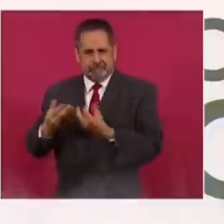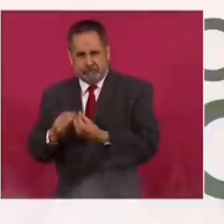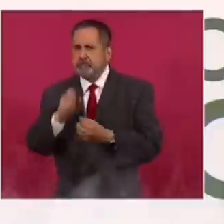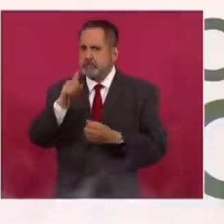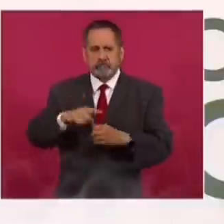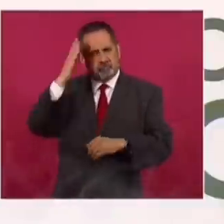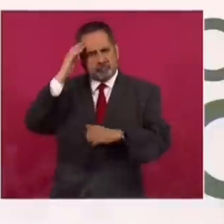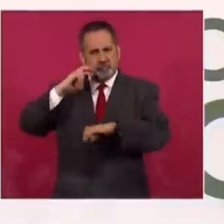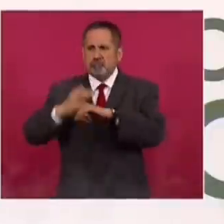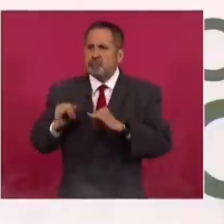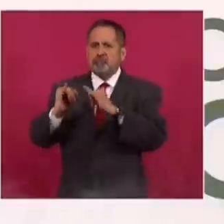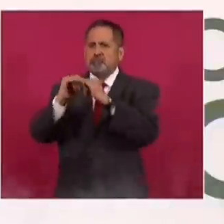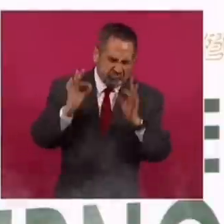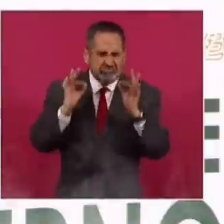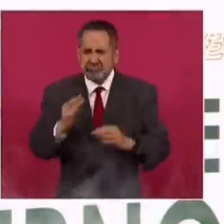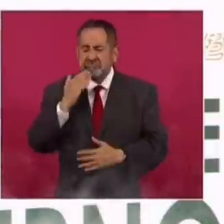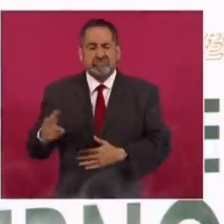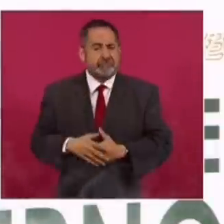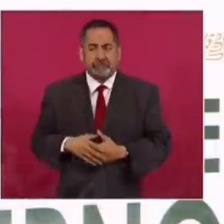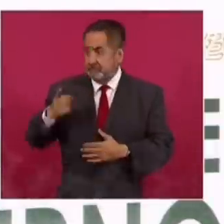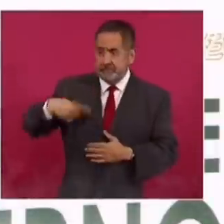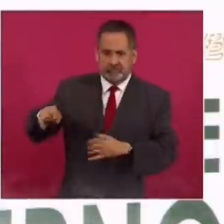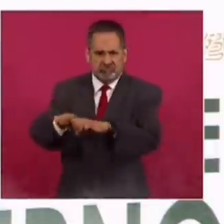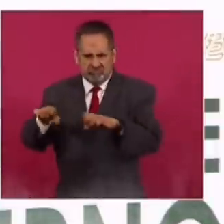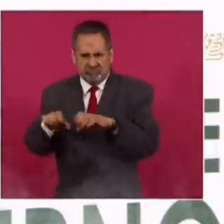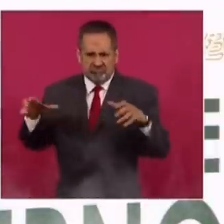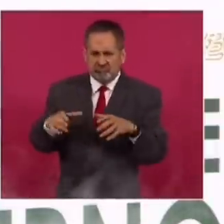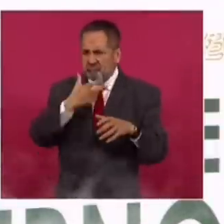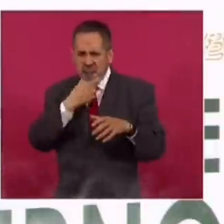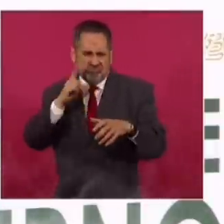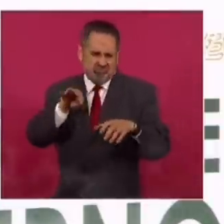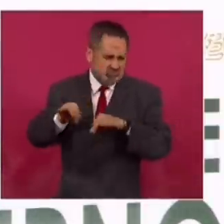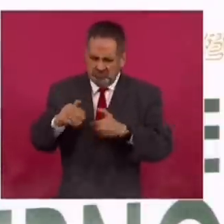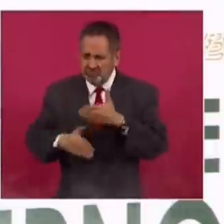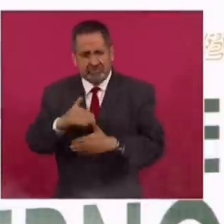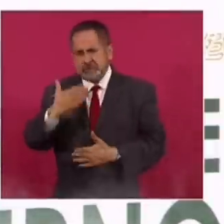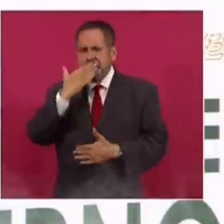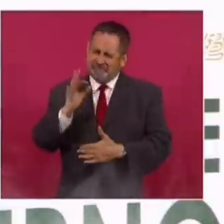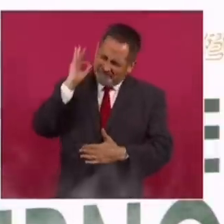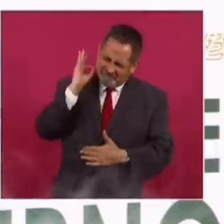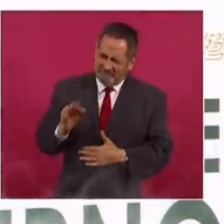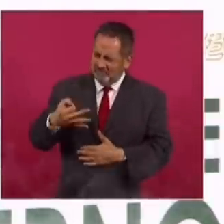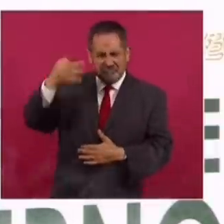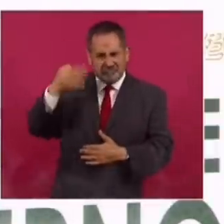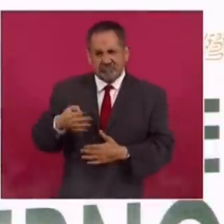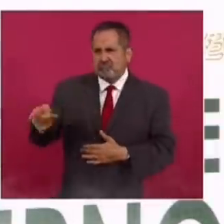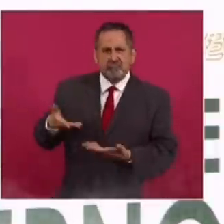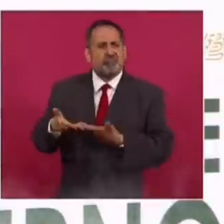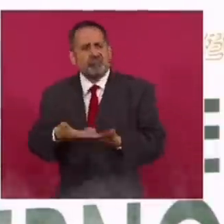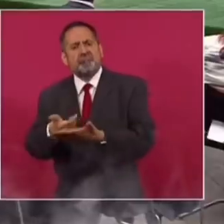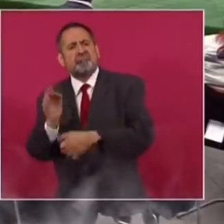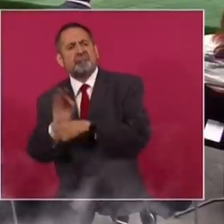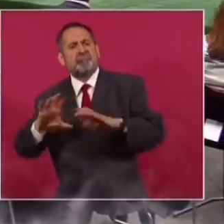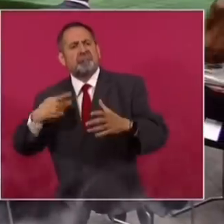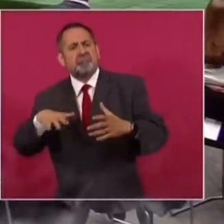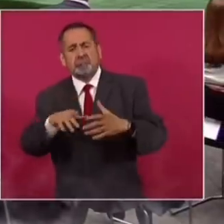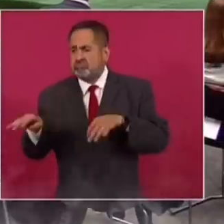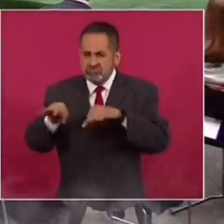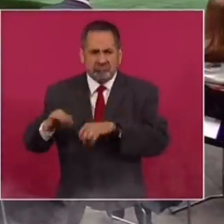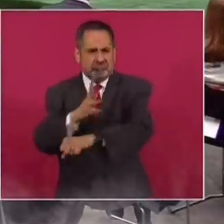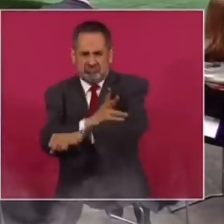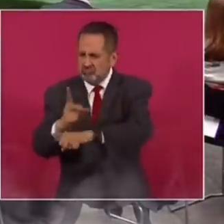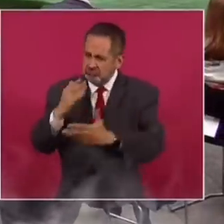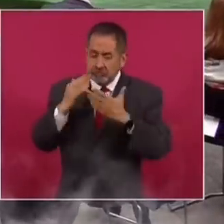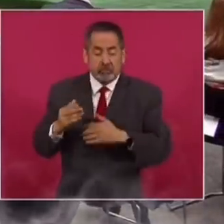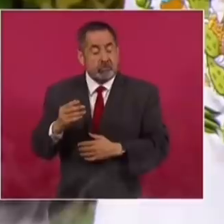instituciones del gobierno de la república es un equipo de trabajo de mujeres y hombres que ha demostrado ser auténticos servidores públicos trabajadores honestos